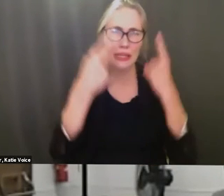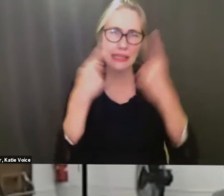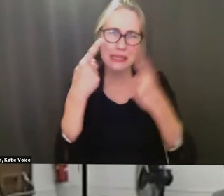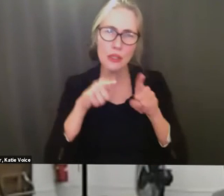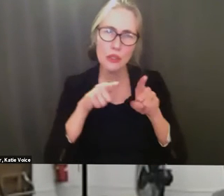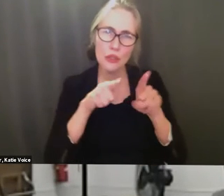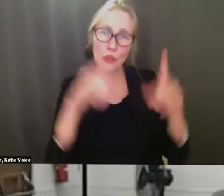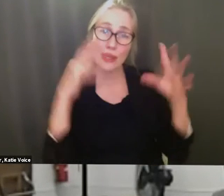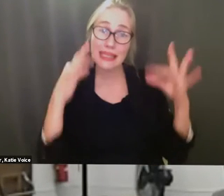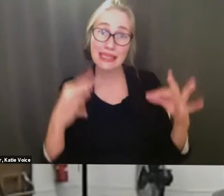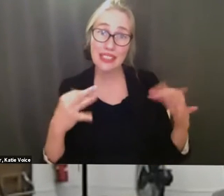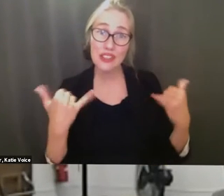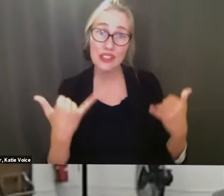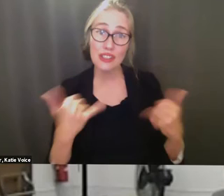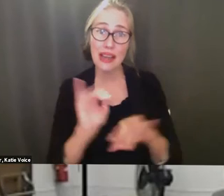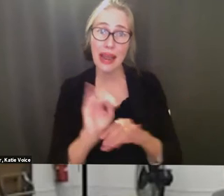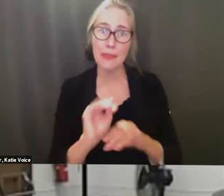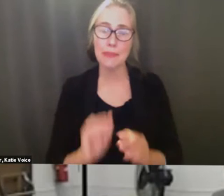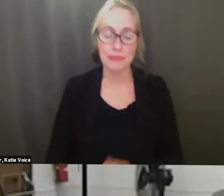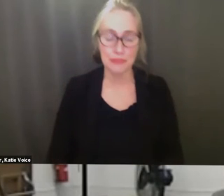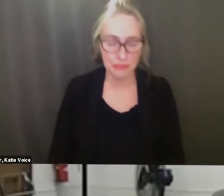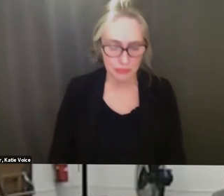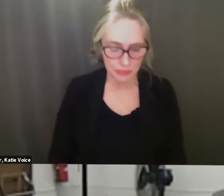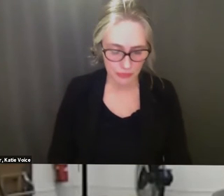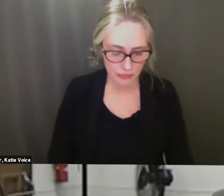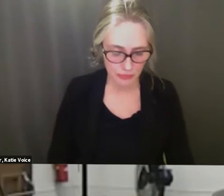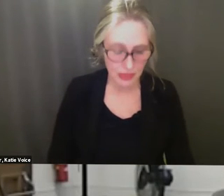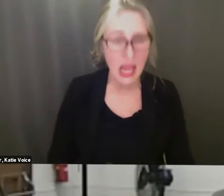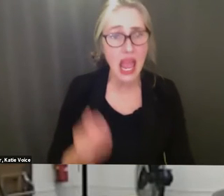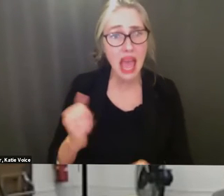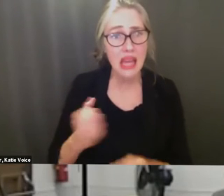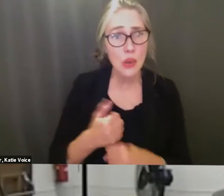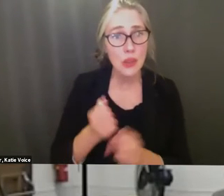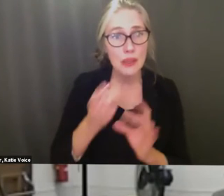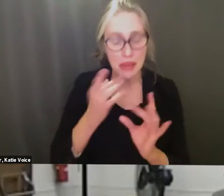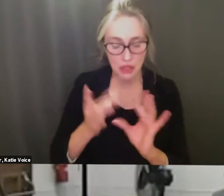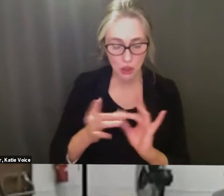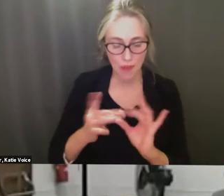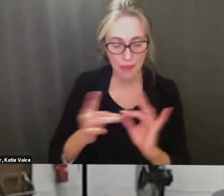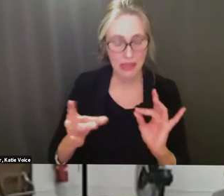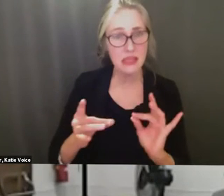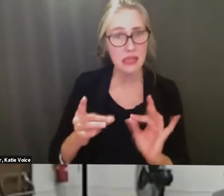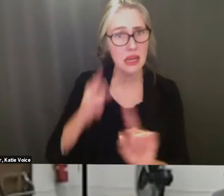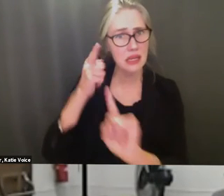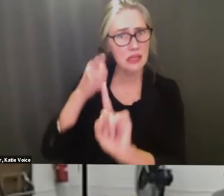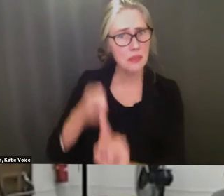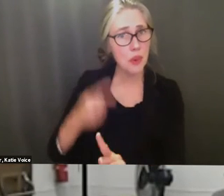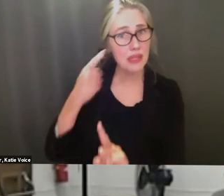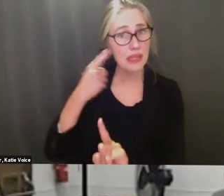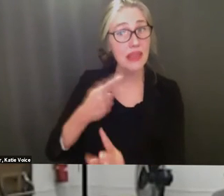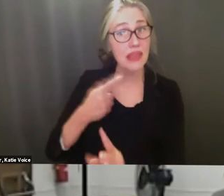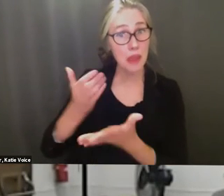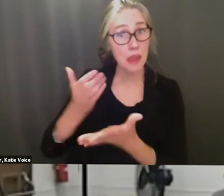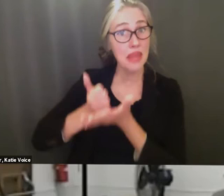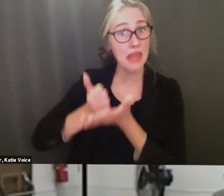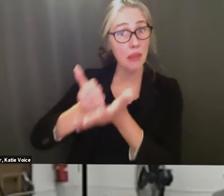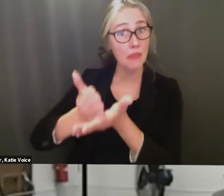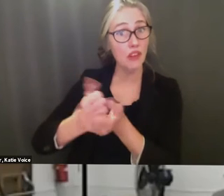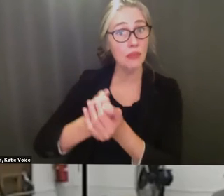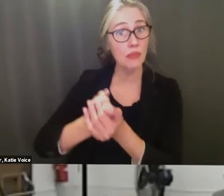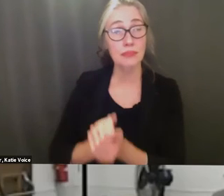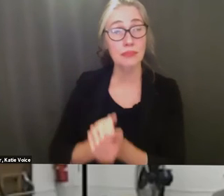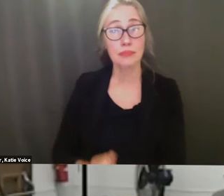noche. Y también quería hacer algunos comentarios, unos puntos importantes que creo que resultarían de utilidad para ustedes. Como ustedes